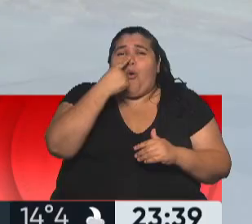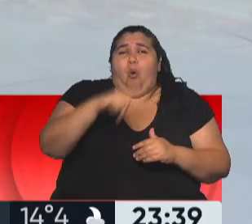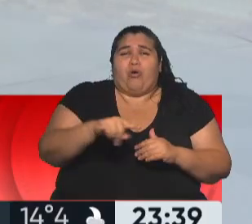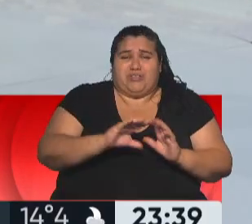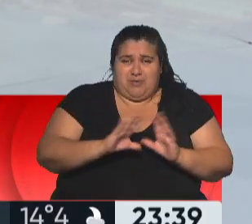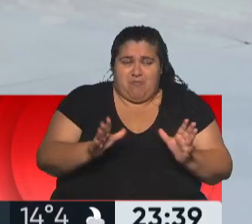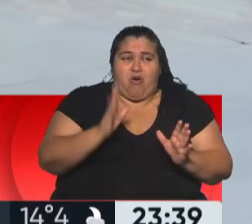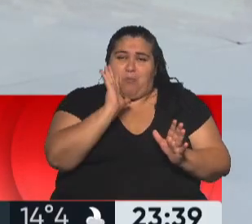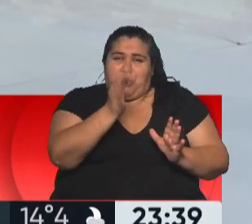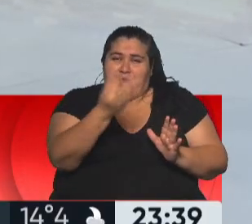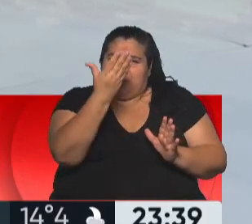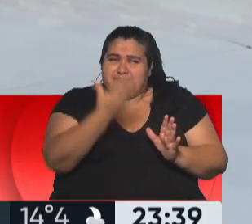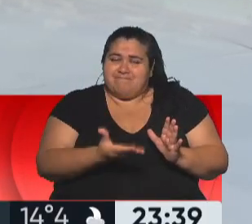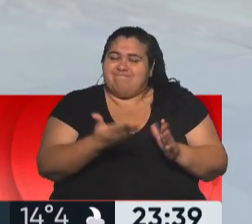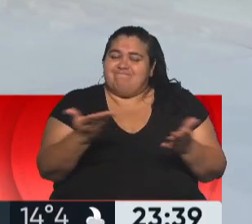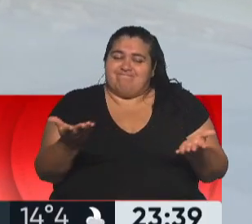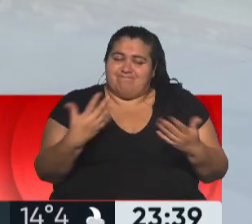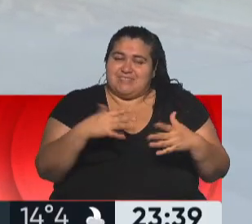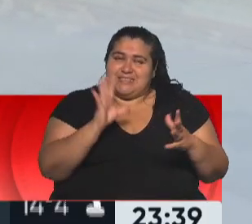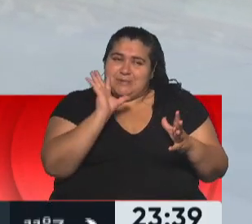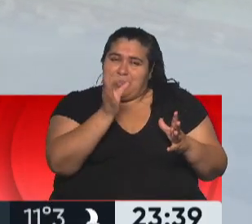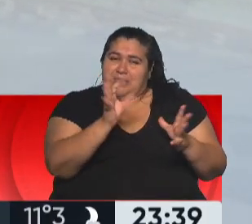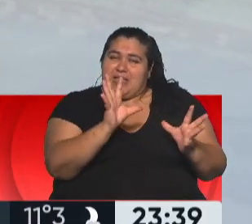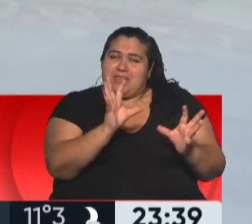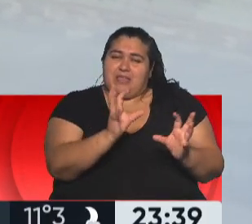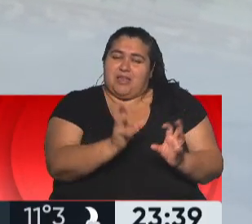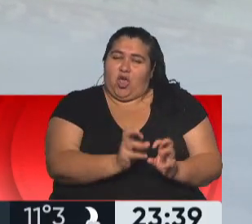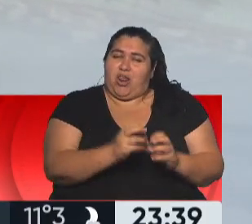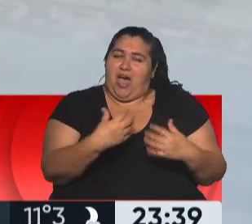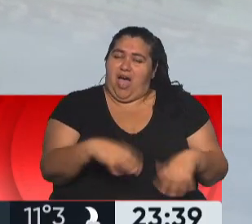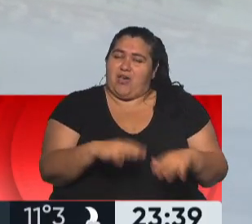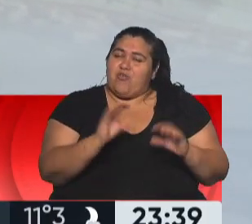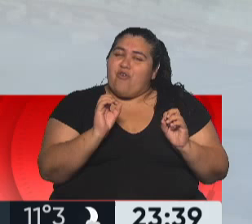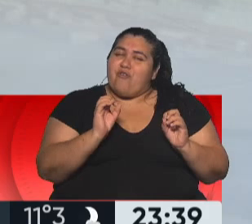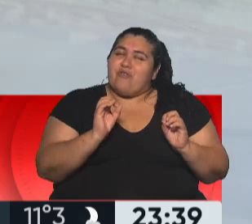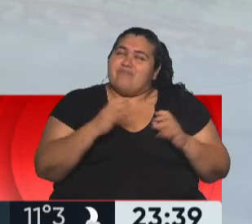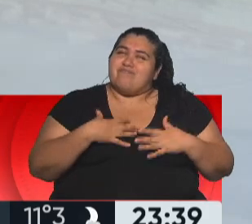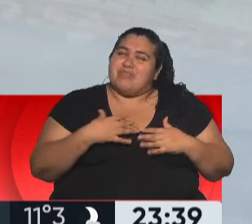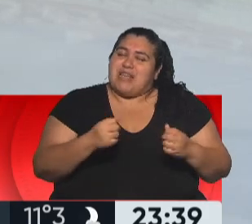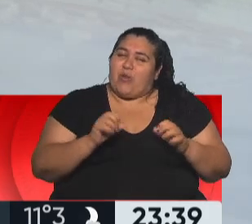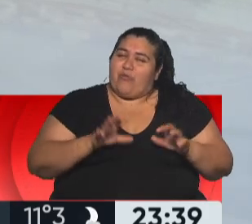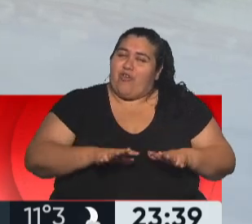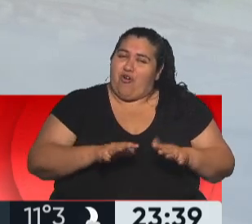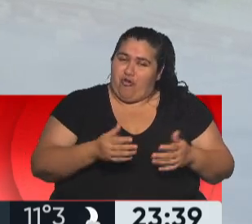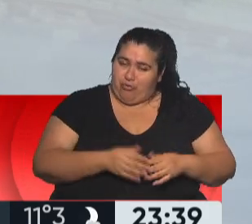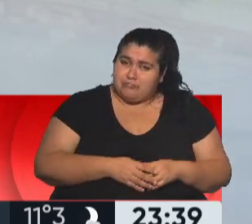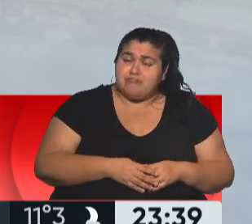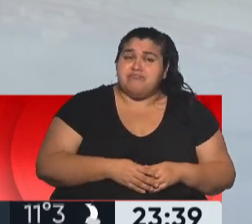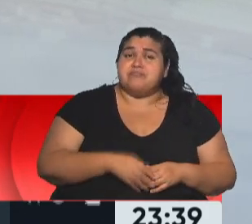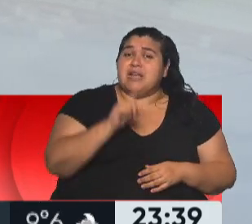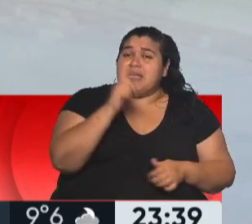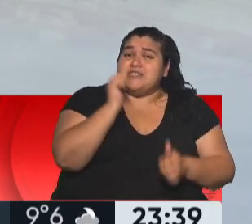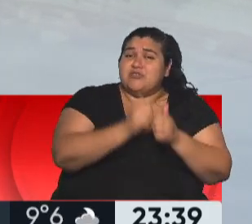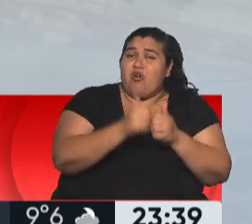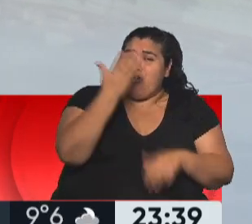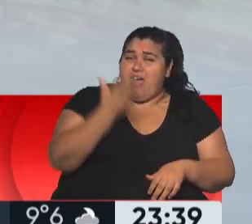notaba obviamente sensiblemente deteriorado, muy debilitado. Así es. Bueno, la historia de un Papa argentino